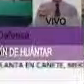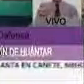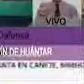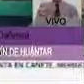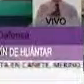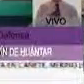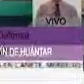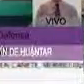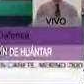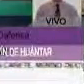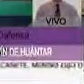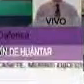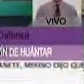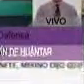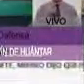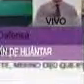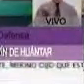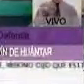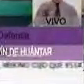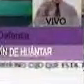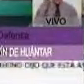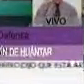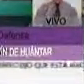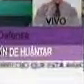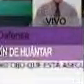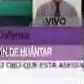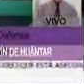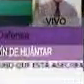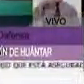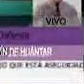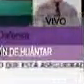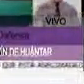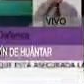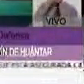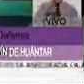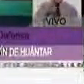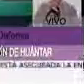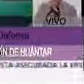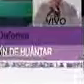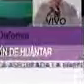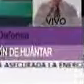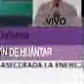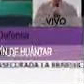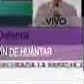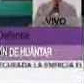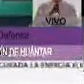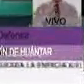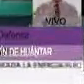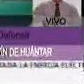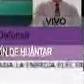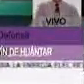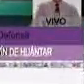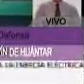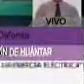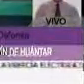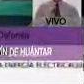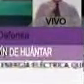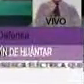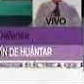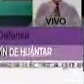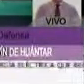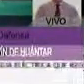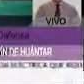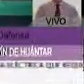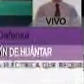general. Ustedes recordarán que vino al Perú el médico forense español Juan Manuel